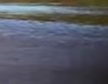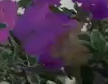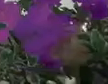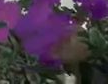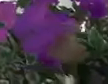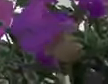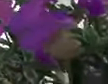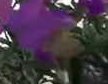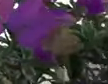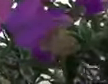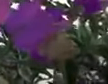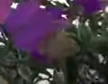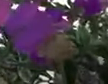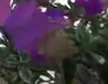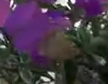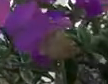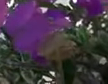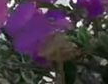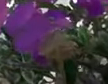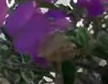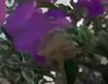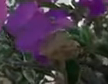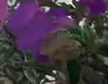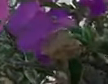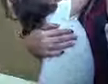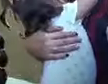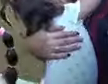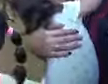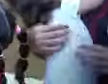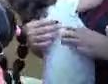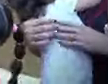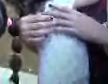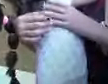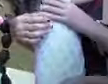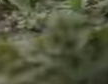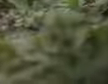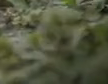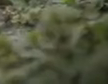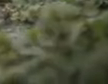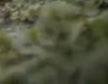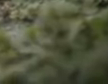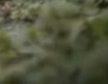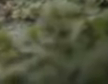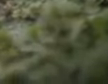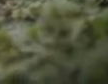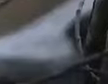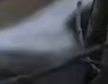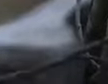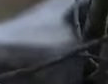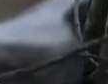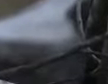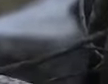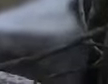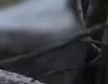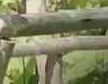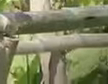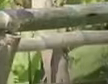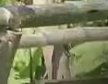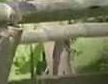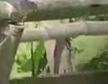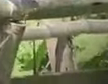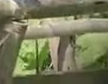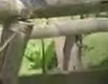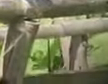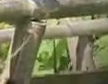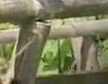turismo. ¿Qué han hecho de tu propio destino? Es uno de los lugares de Colombia con mayor biodiversidad, tanto en flora